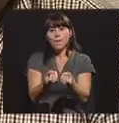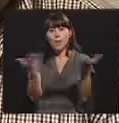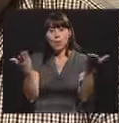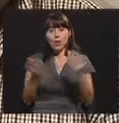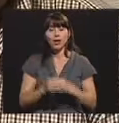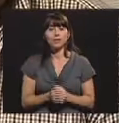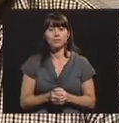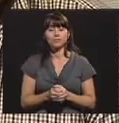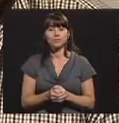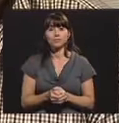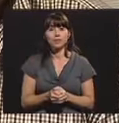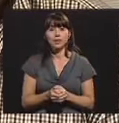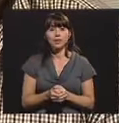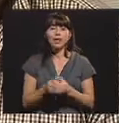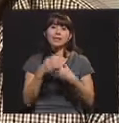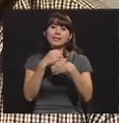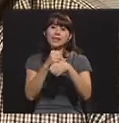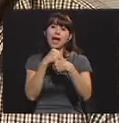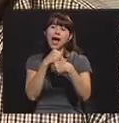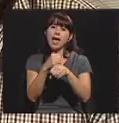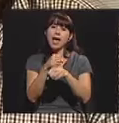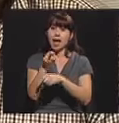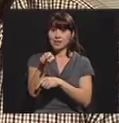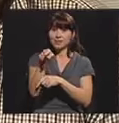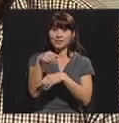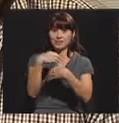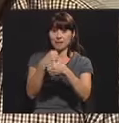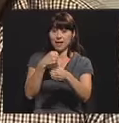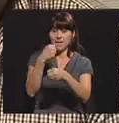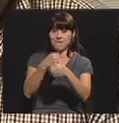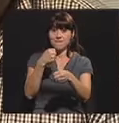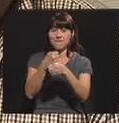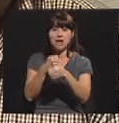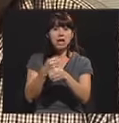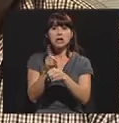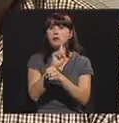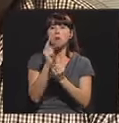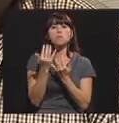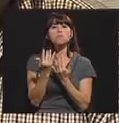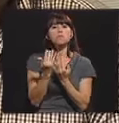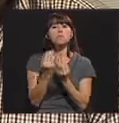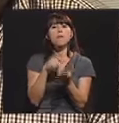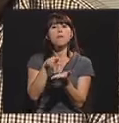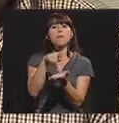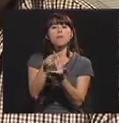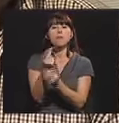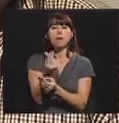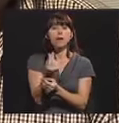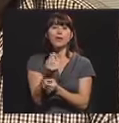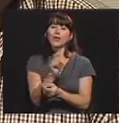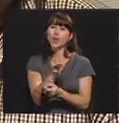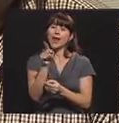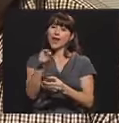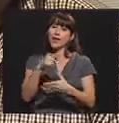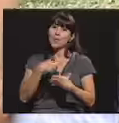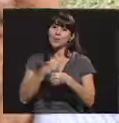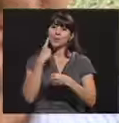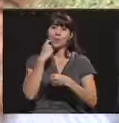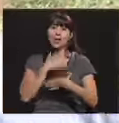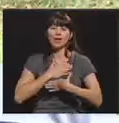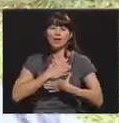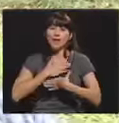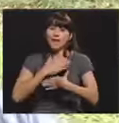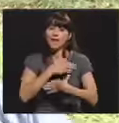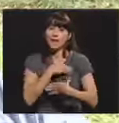hace las cosas no esperando nada económico, sino que hace las cosas porque a él le gusta.